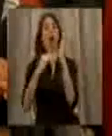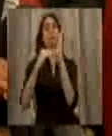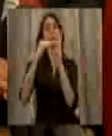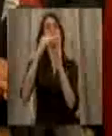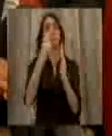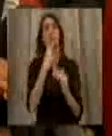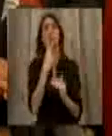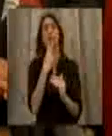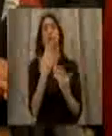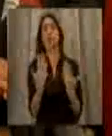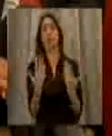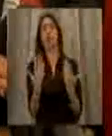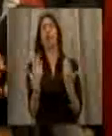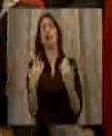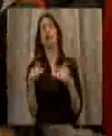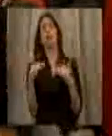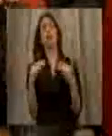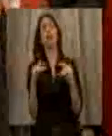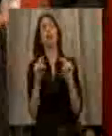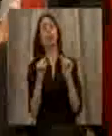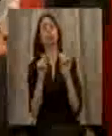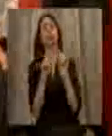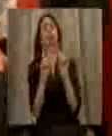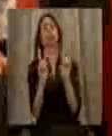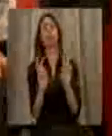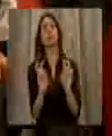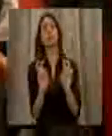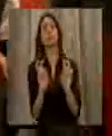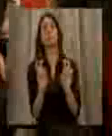área fundamental de